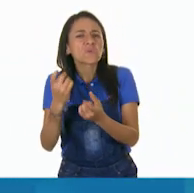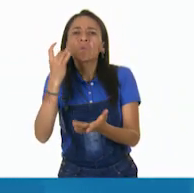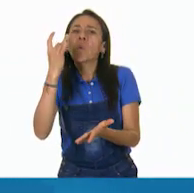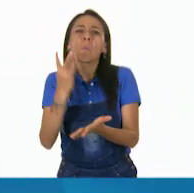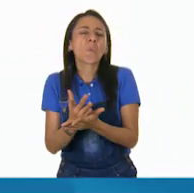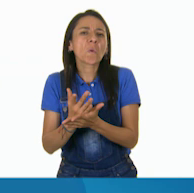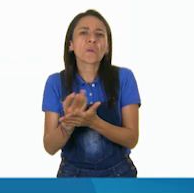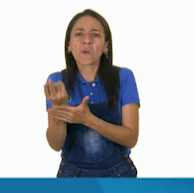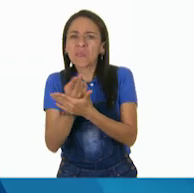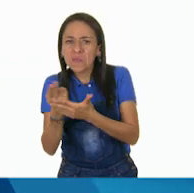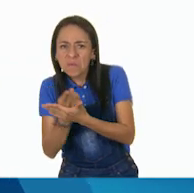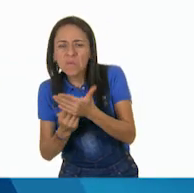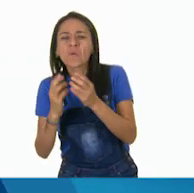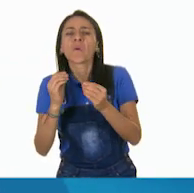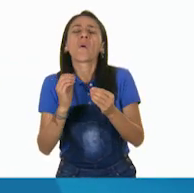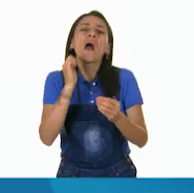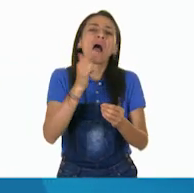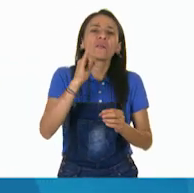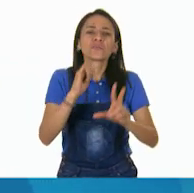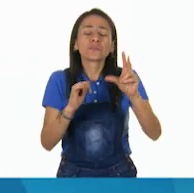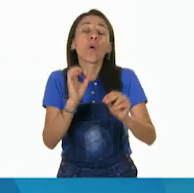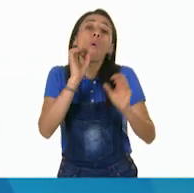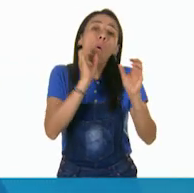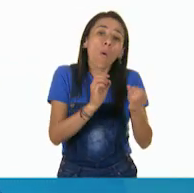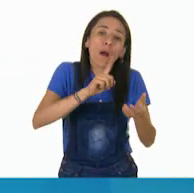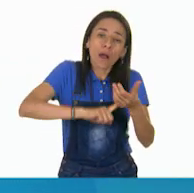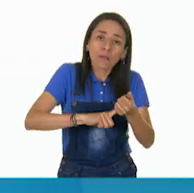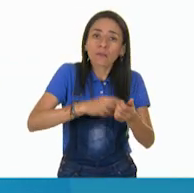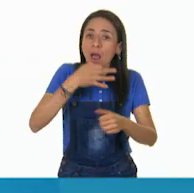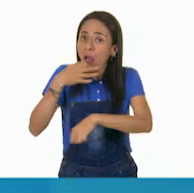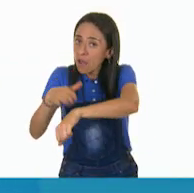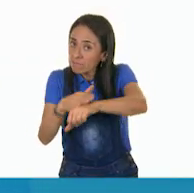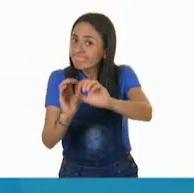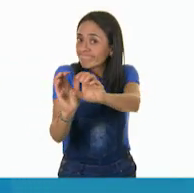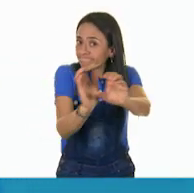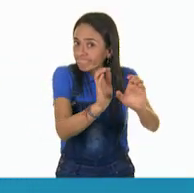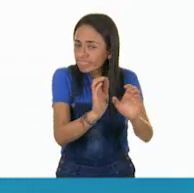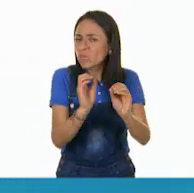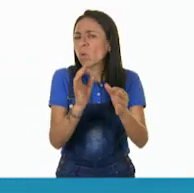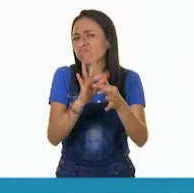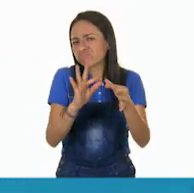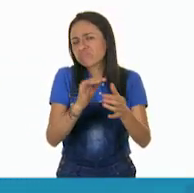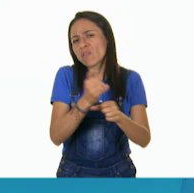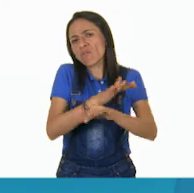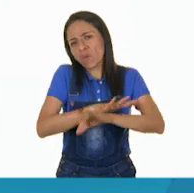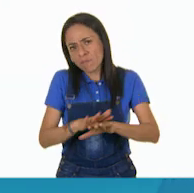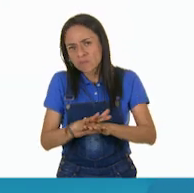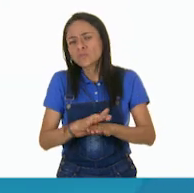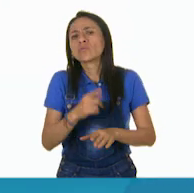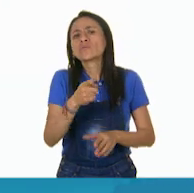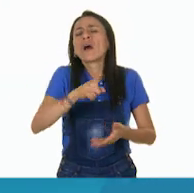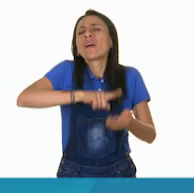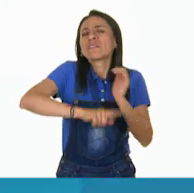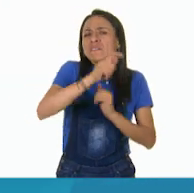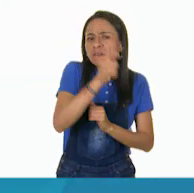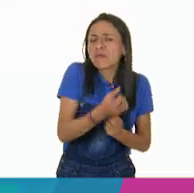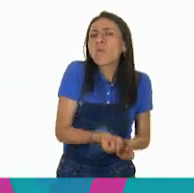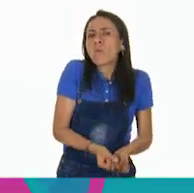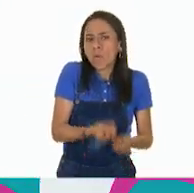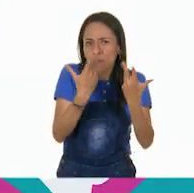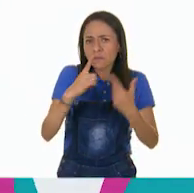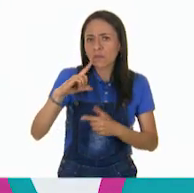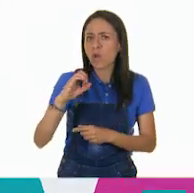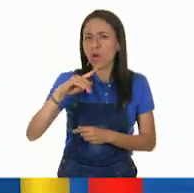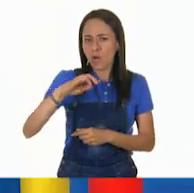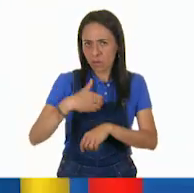como las advertencias o los datos específicos como contenido lotes caducidad entre muchos otros